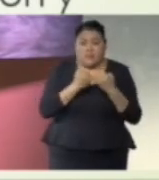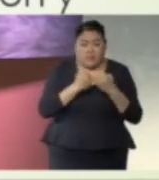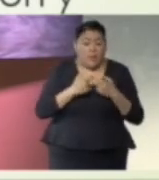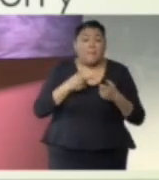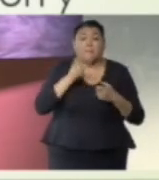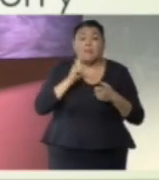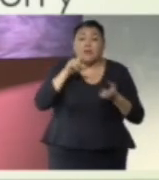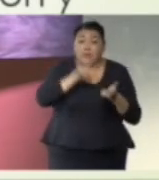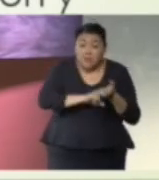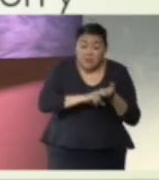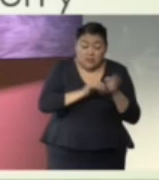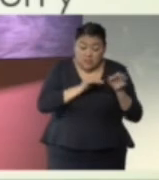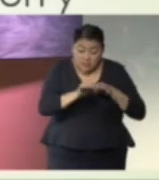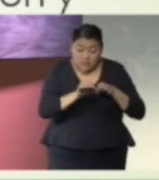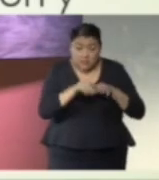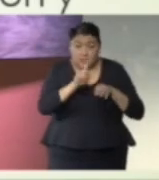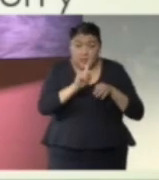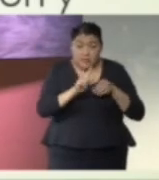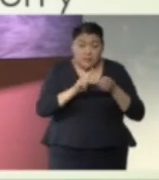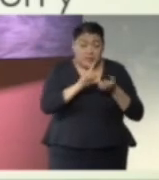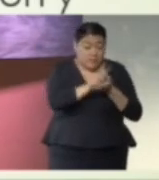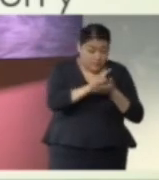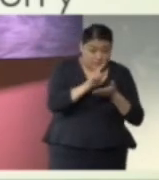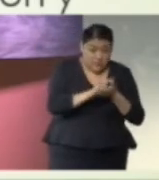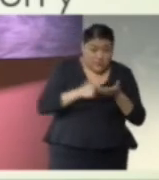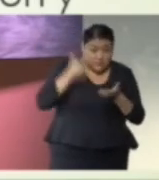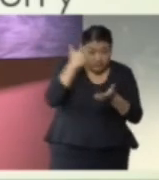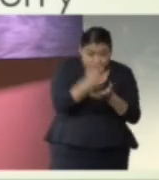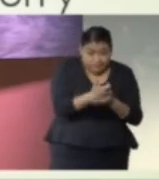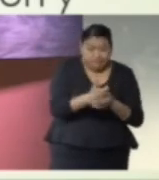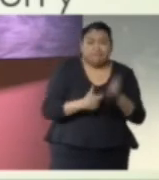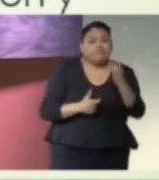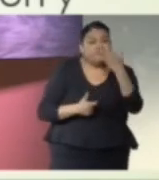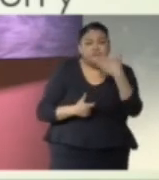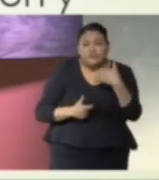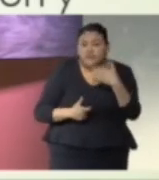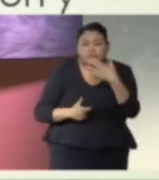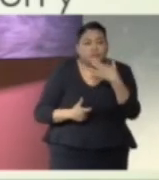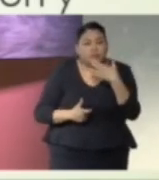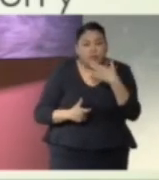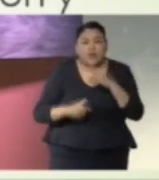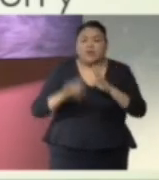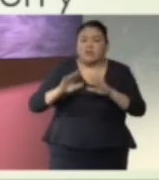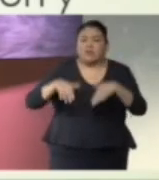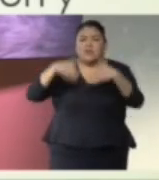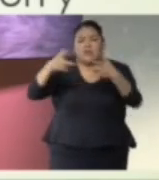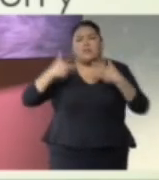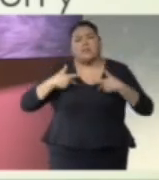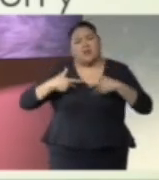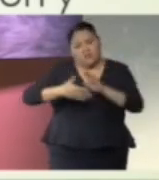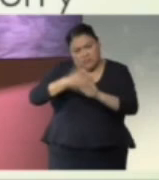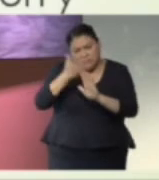remunerada, ¿sí? Entonces, es, como les digo, un cuestionamiento que se hace ya